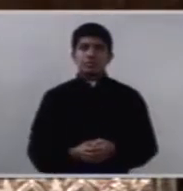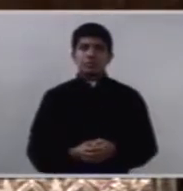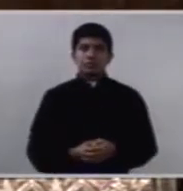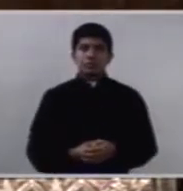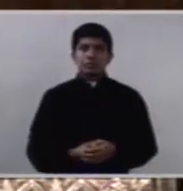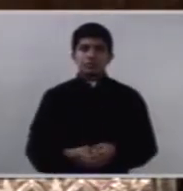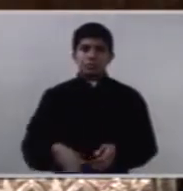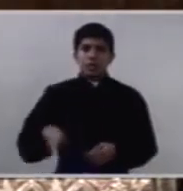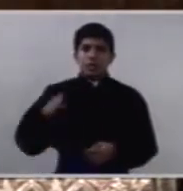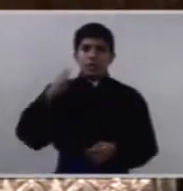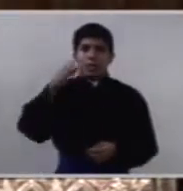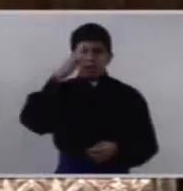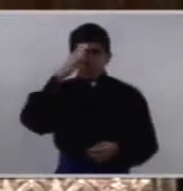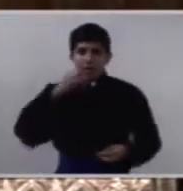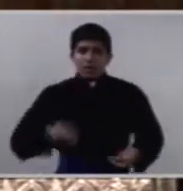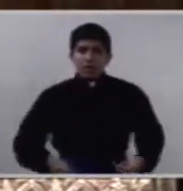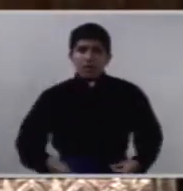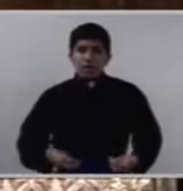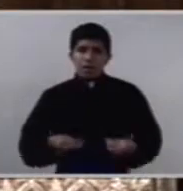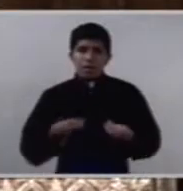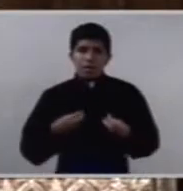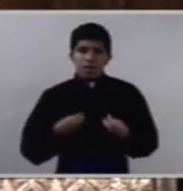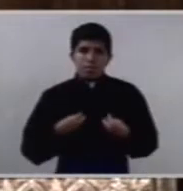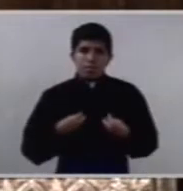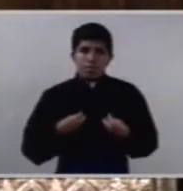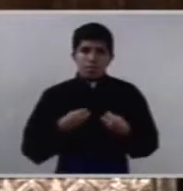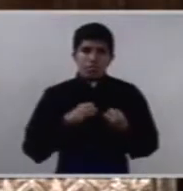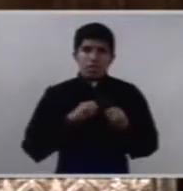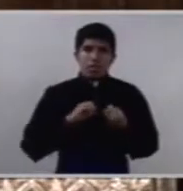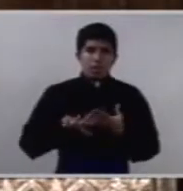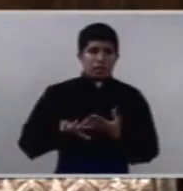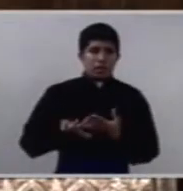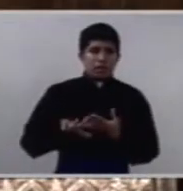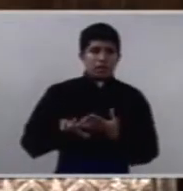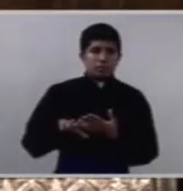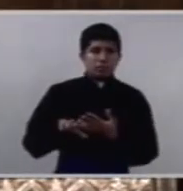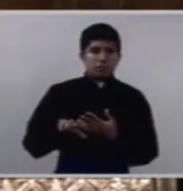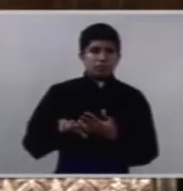piensa en el fin y deja de odiar.